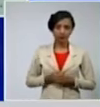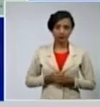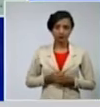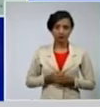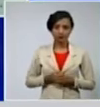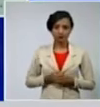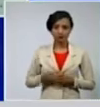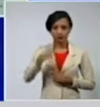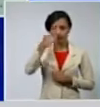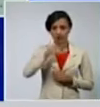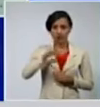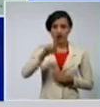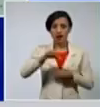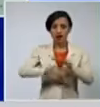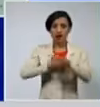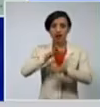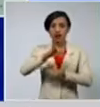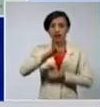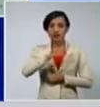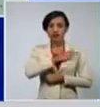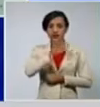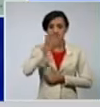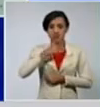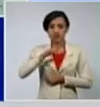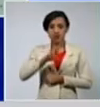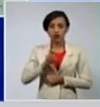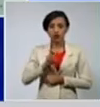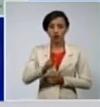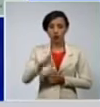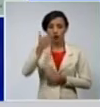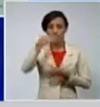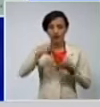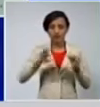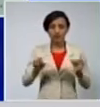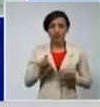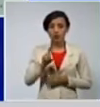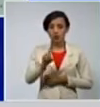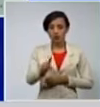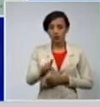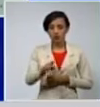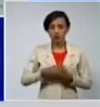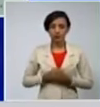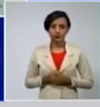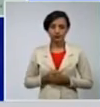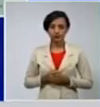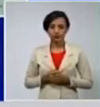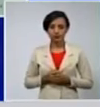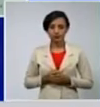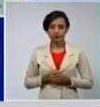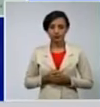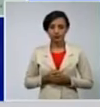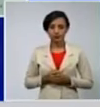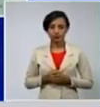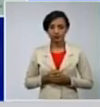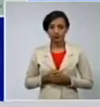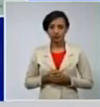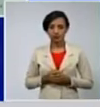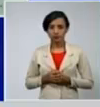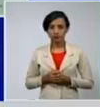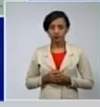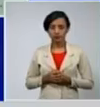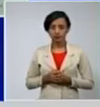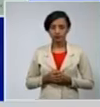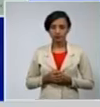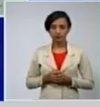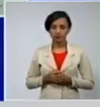con 2, Artemisa con 1 y San Antonio de los Baños con 1 también. La